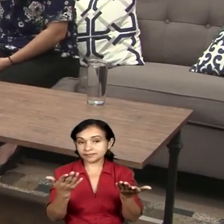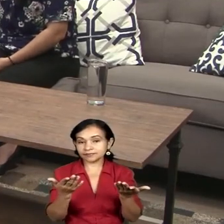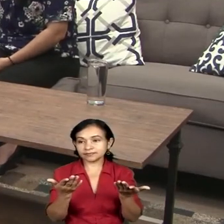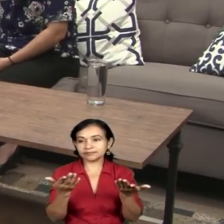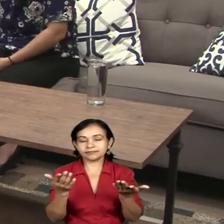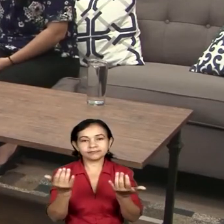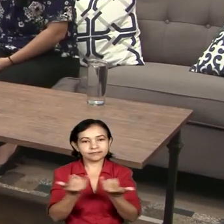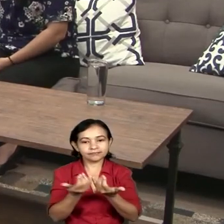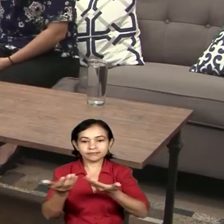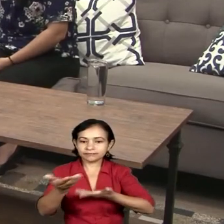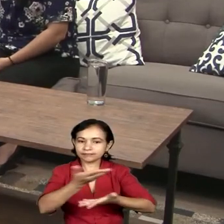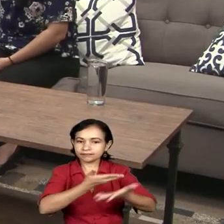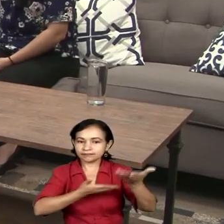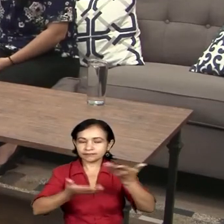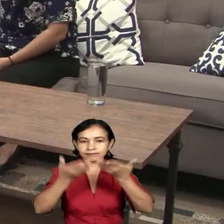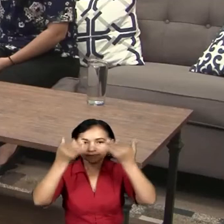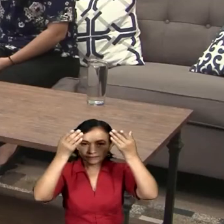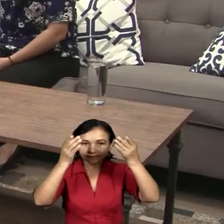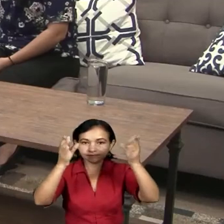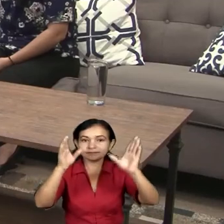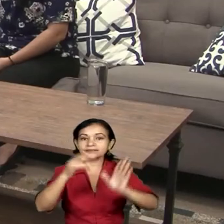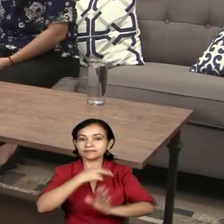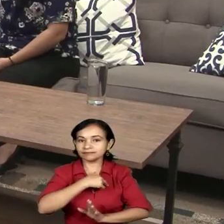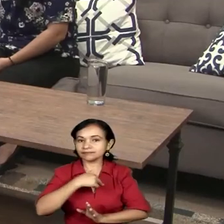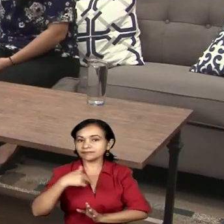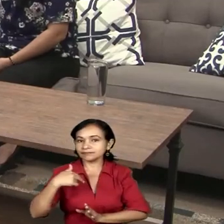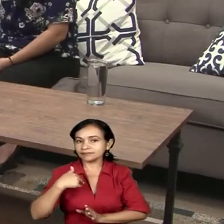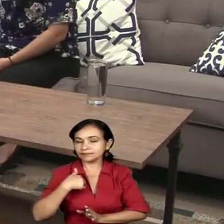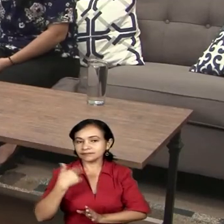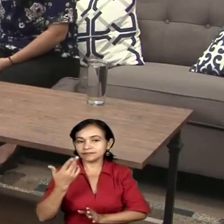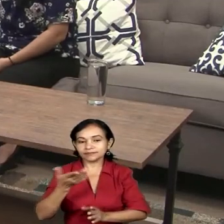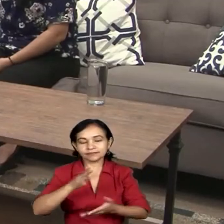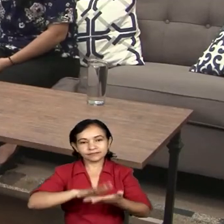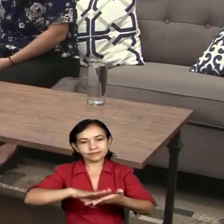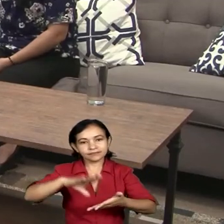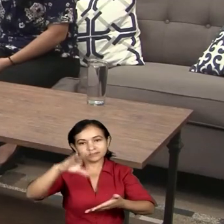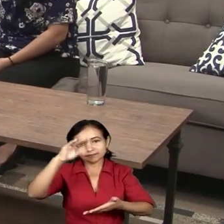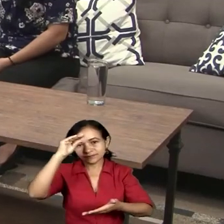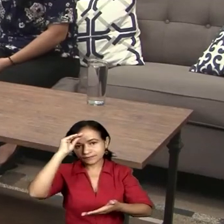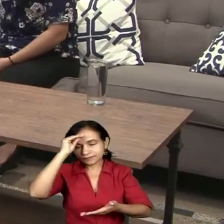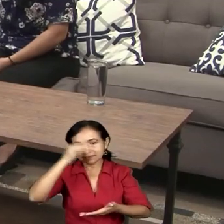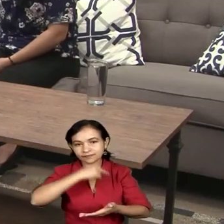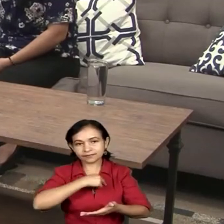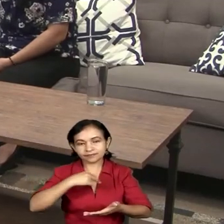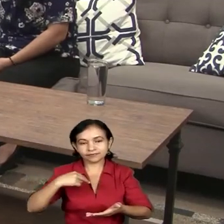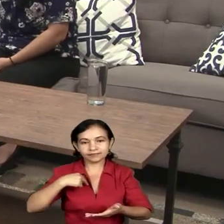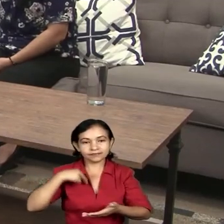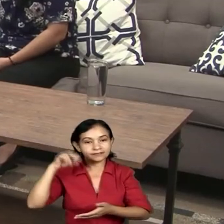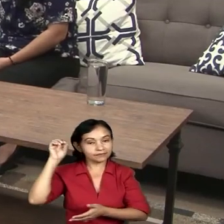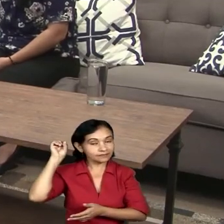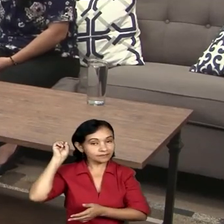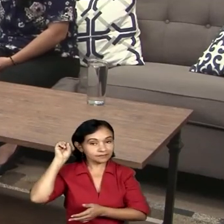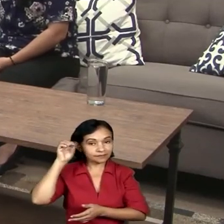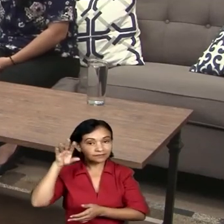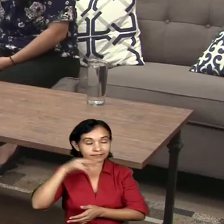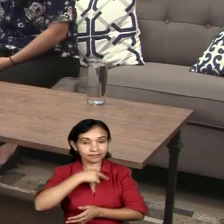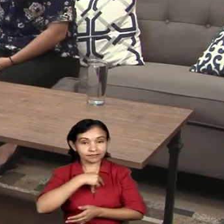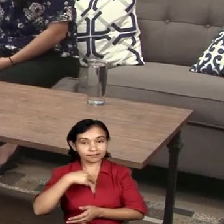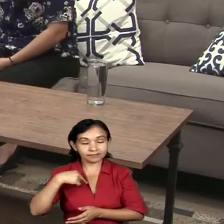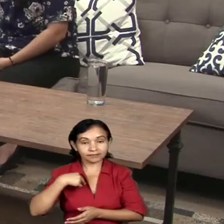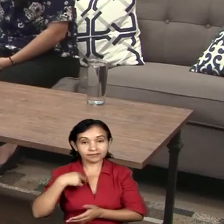de un intercambio cultural. Sí. Y parte del aprendizaje que promete, que solo el turismo puede